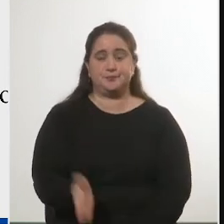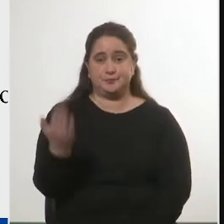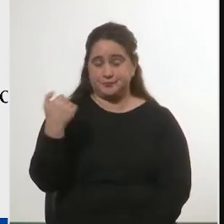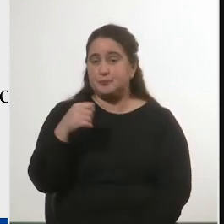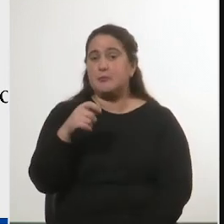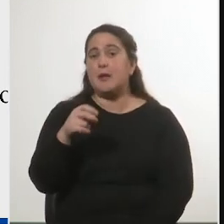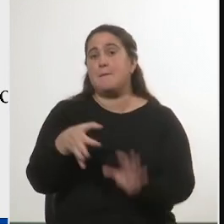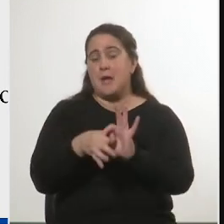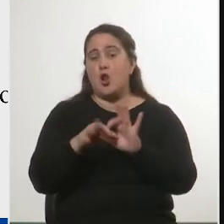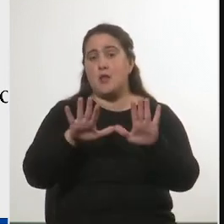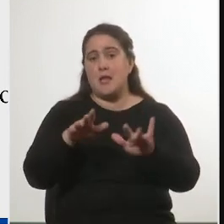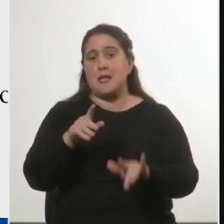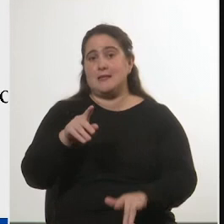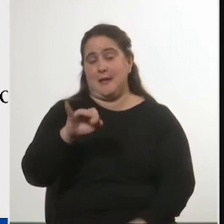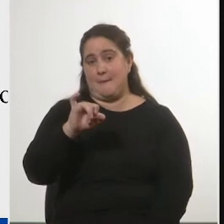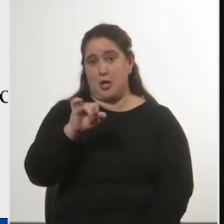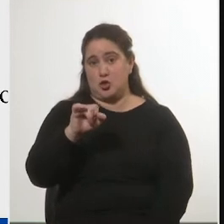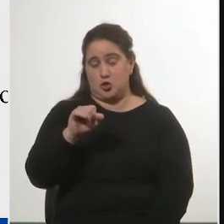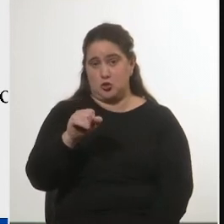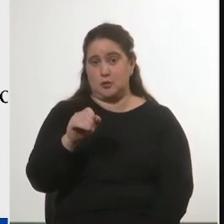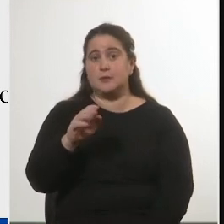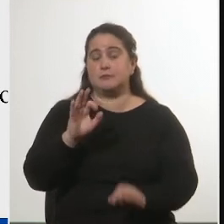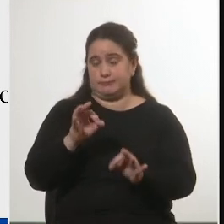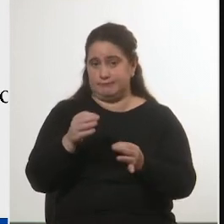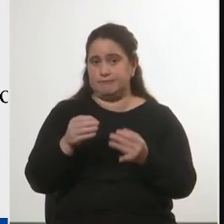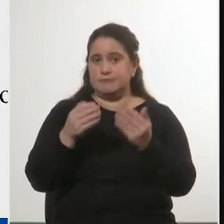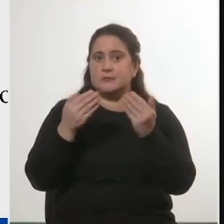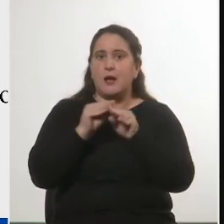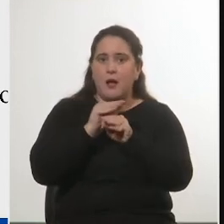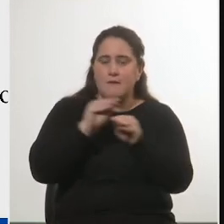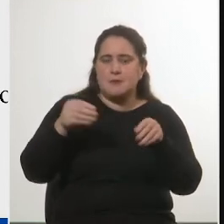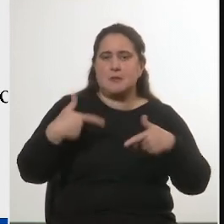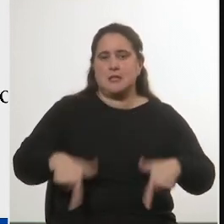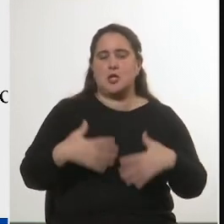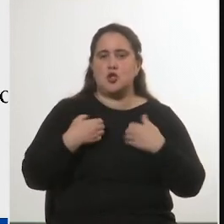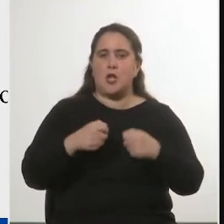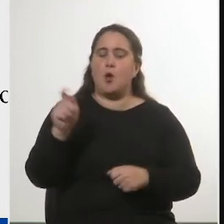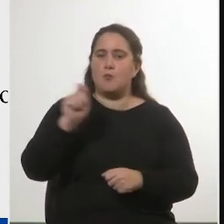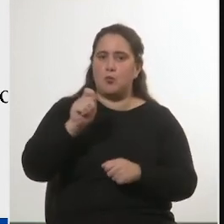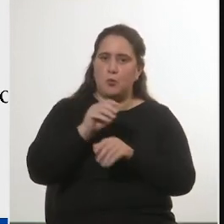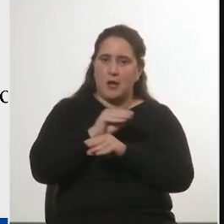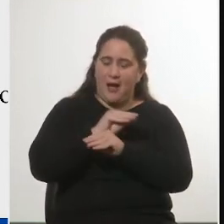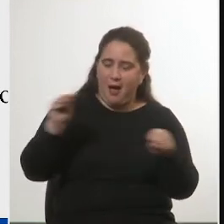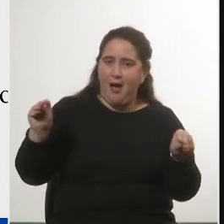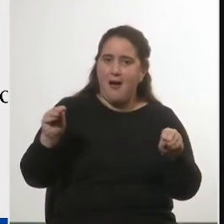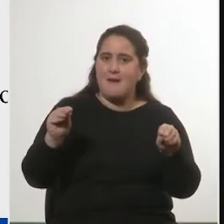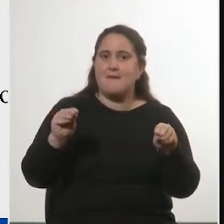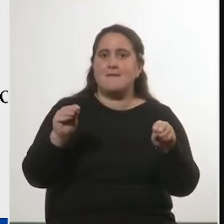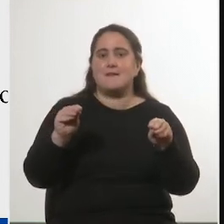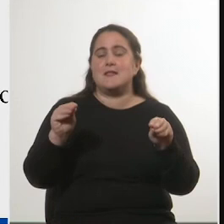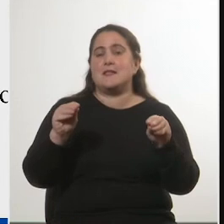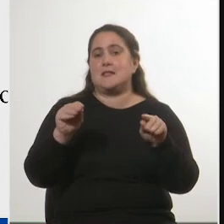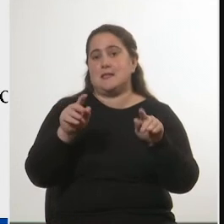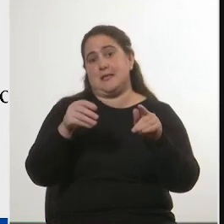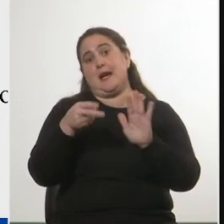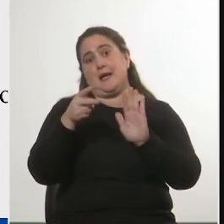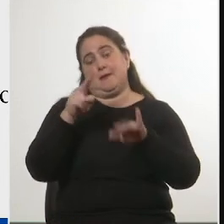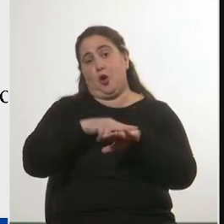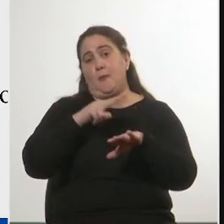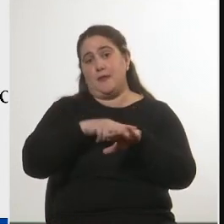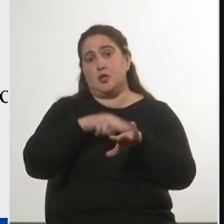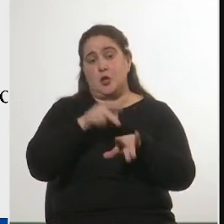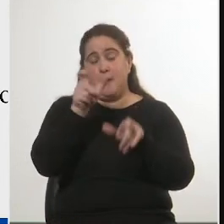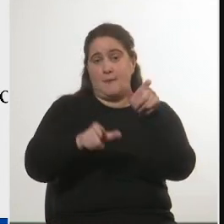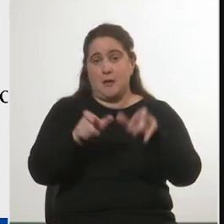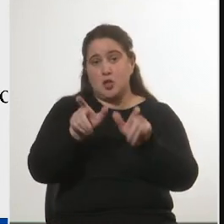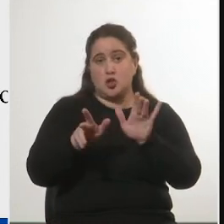miércoles 10 de mayo, es decir, 2 días después de que el Ministerio de Salud Pública emitiera el comunicado con las recomendaciones para